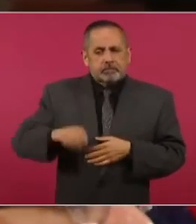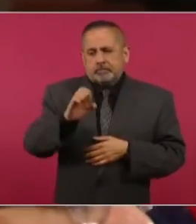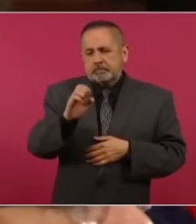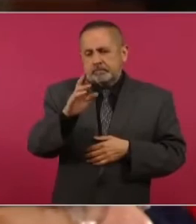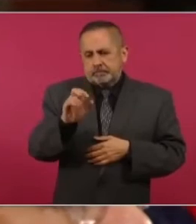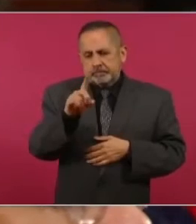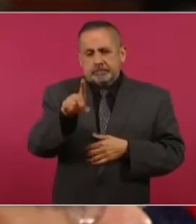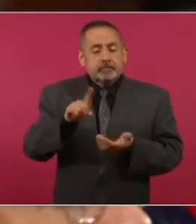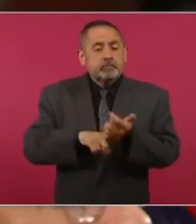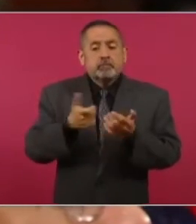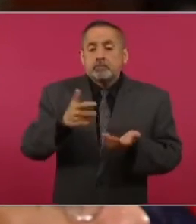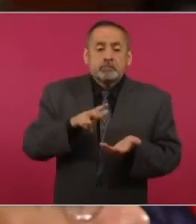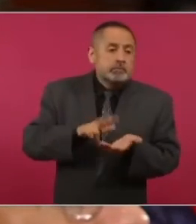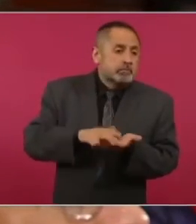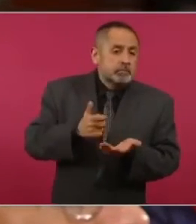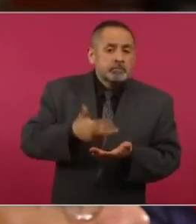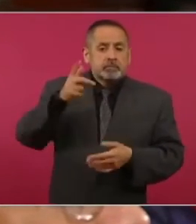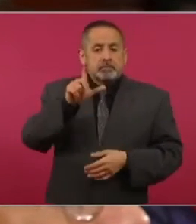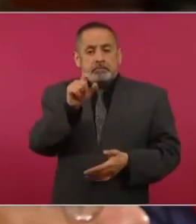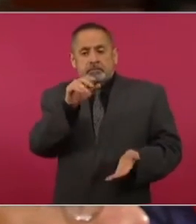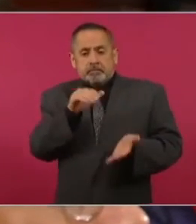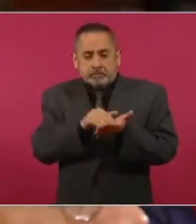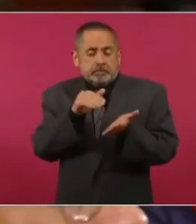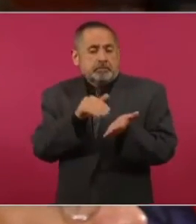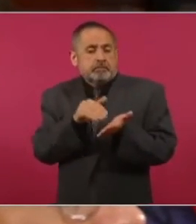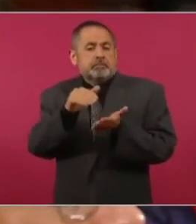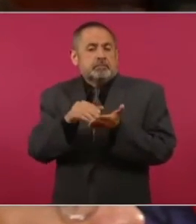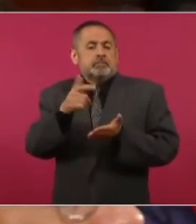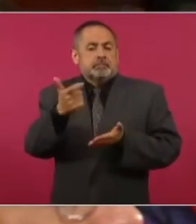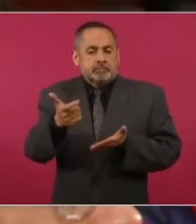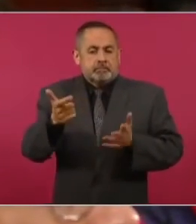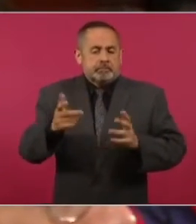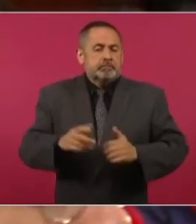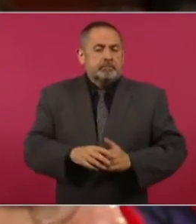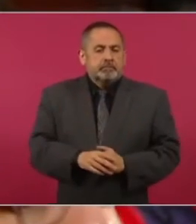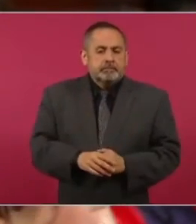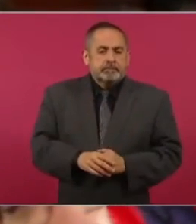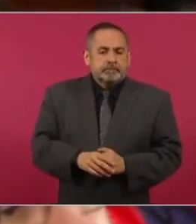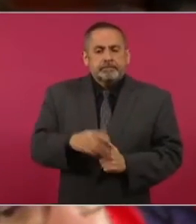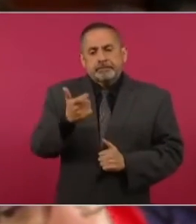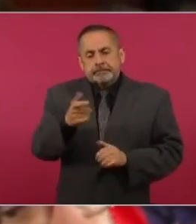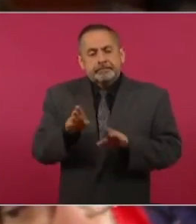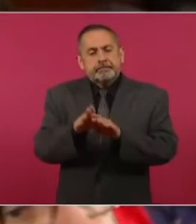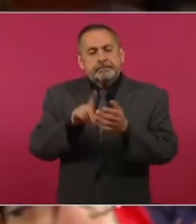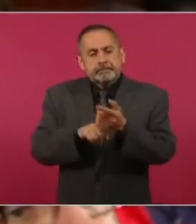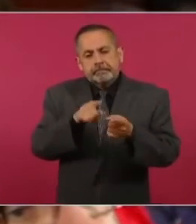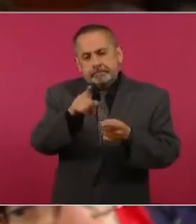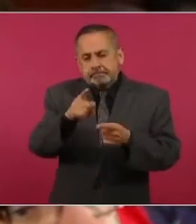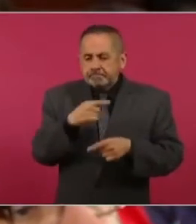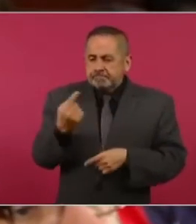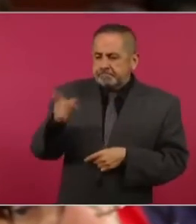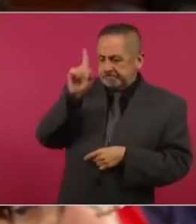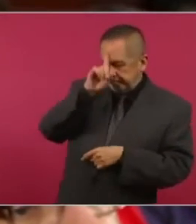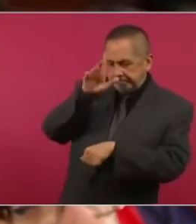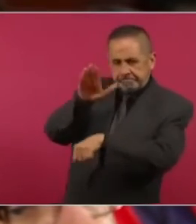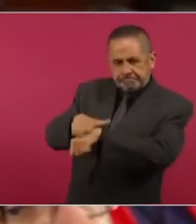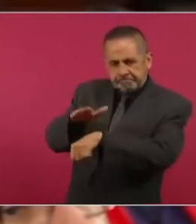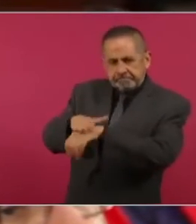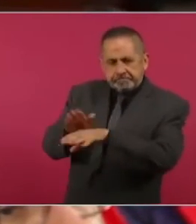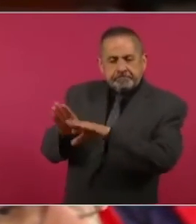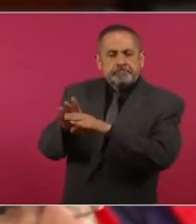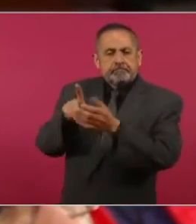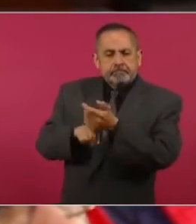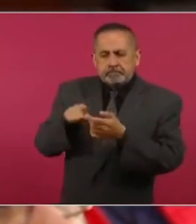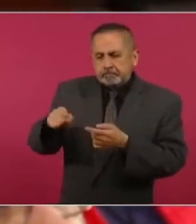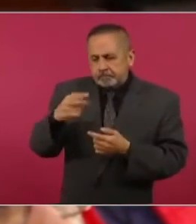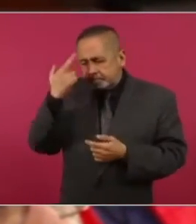que el sobrecosto fue de 20,000 millones de pesos. En ese sentido, presidente, usted le hizo un respetuoso llamado de que